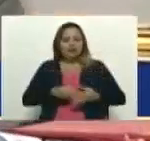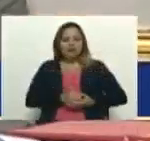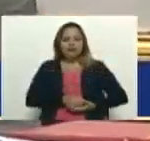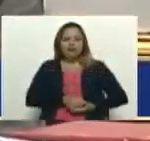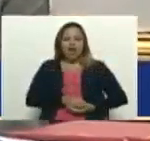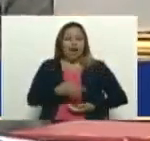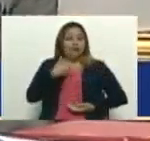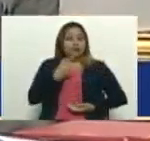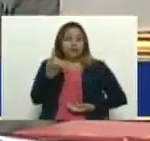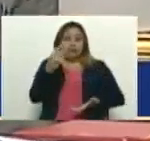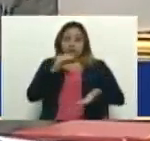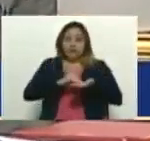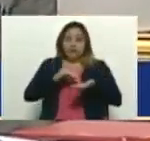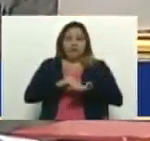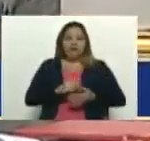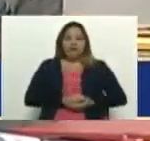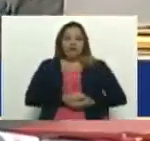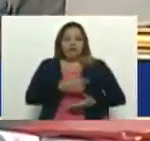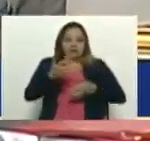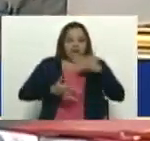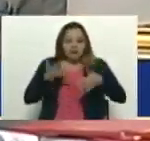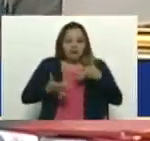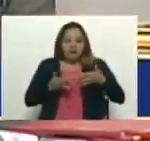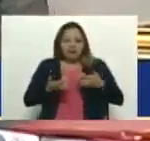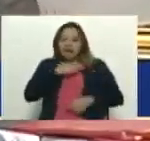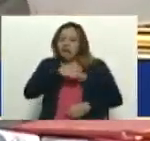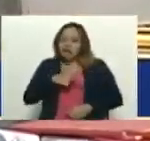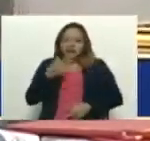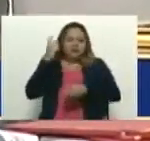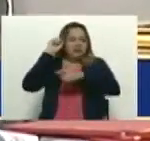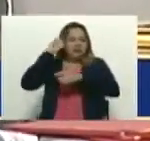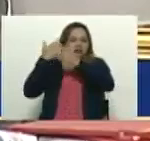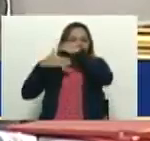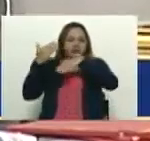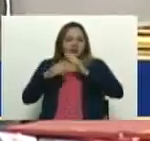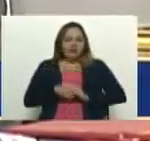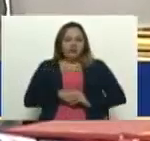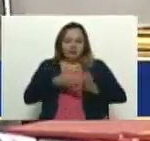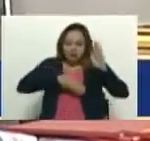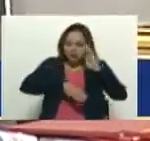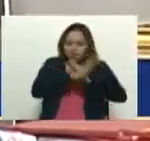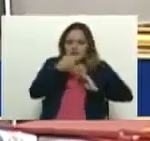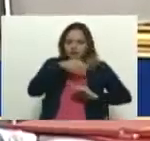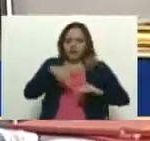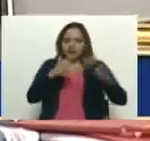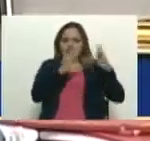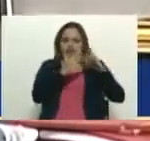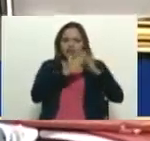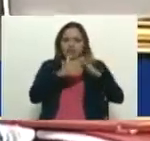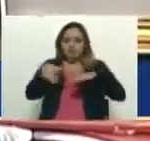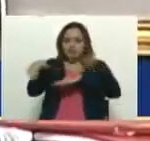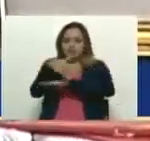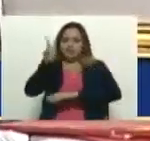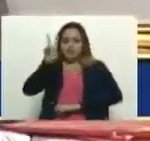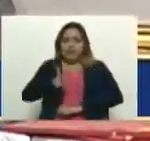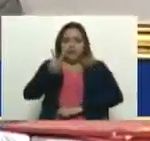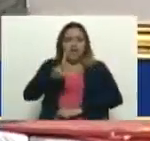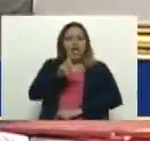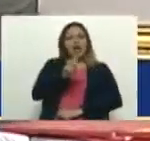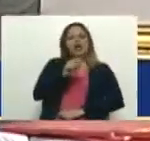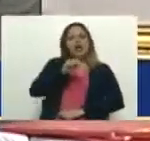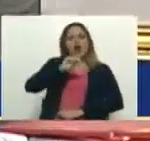vez, en esas veladas que tanto extrañamos, cuando se iba para nuestro apartamento en Longaray, en el Valle,